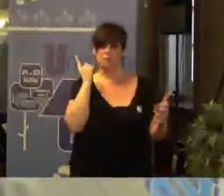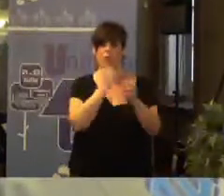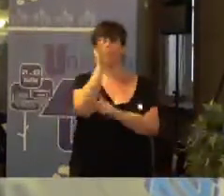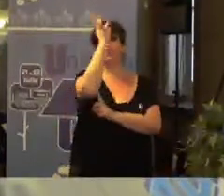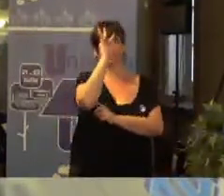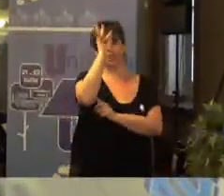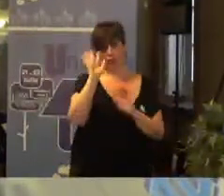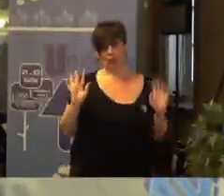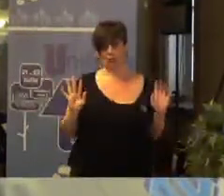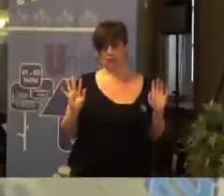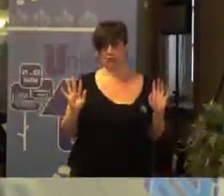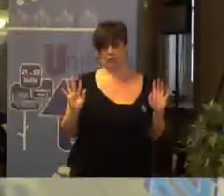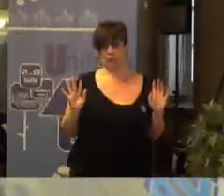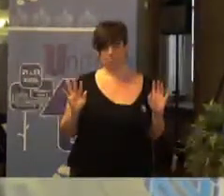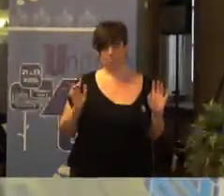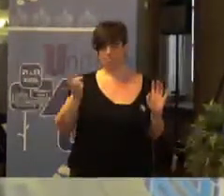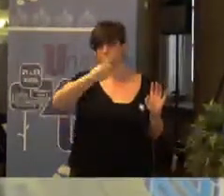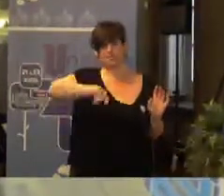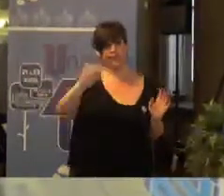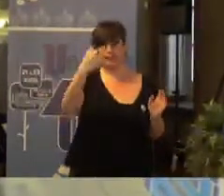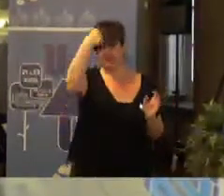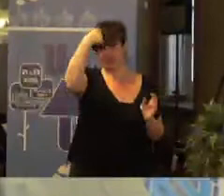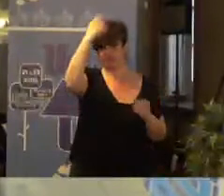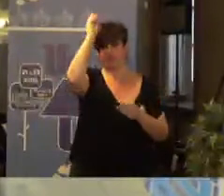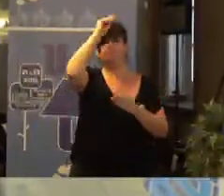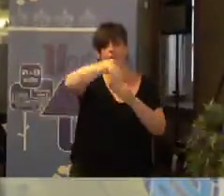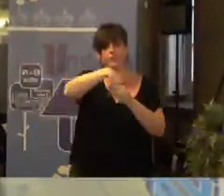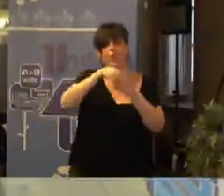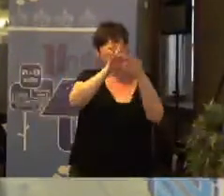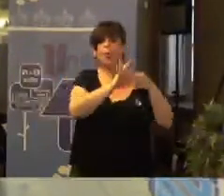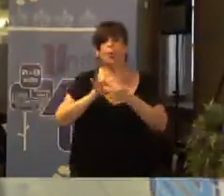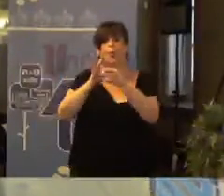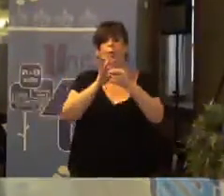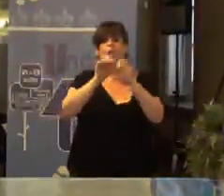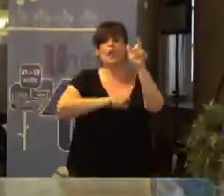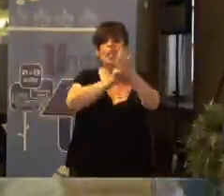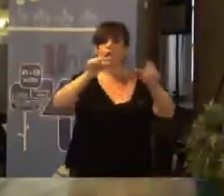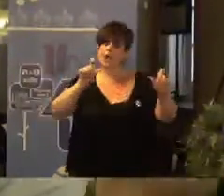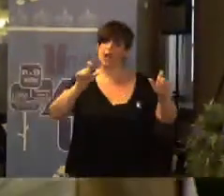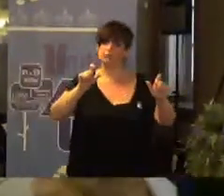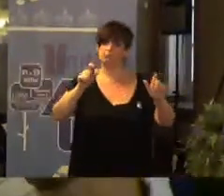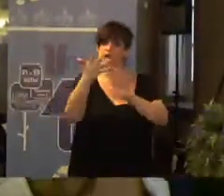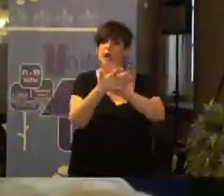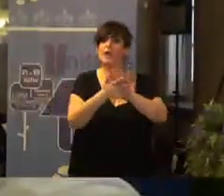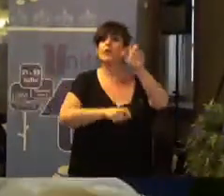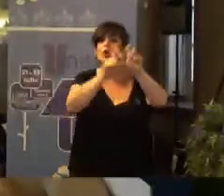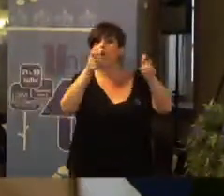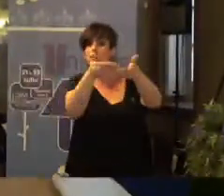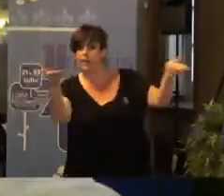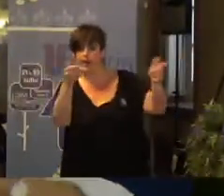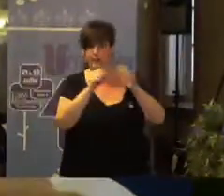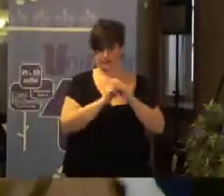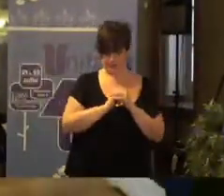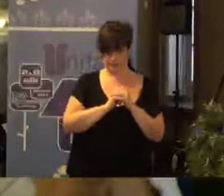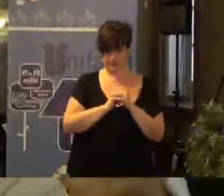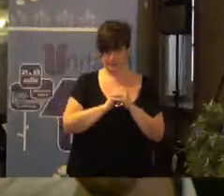teórica. Temos que meternos no coco que a unidade popular estamos falando da cidadanía, non dos cadros de partidos, nos partidos como